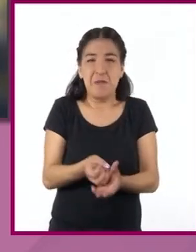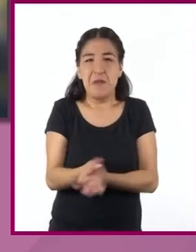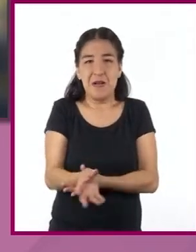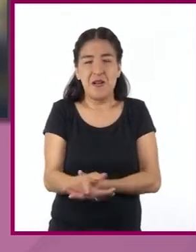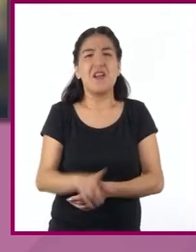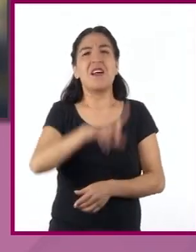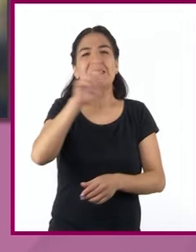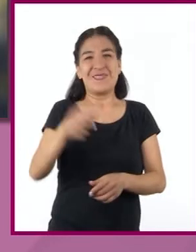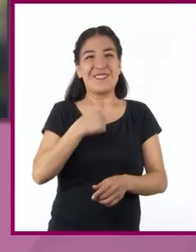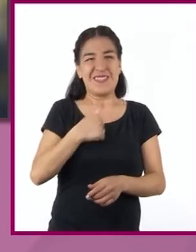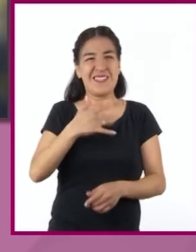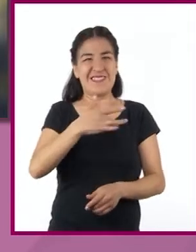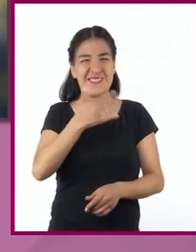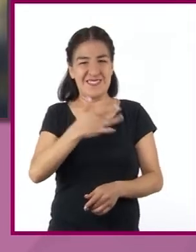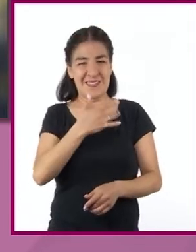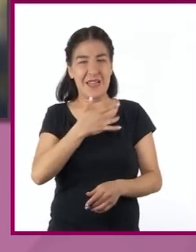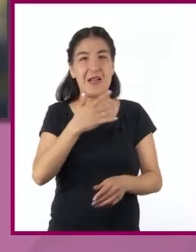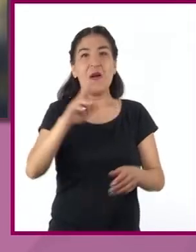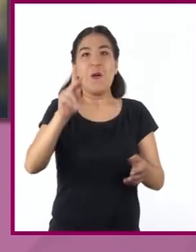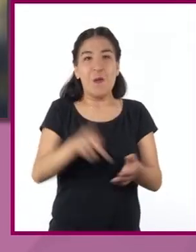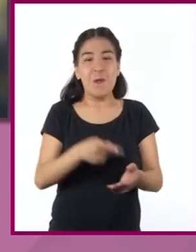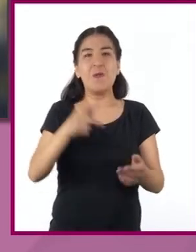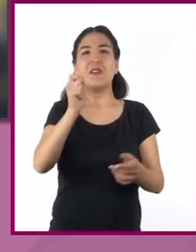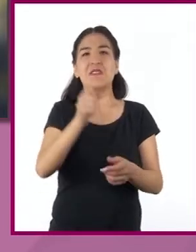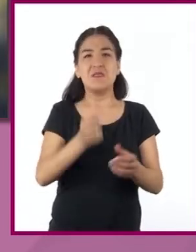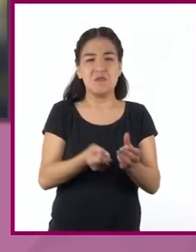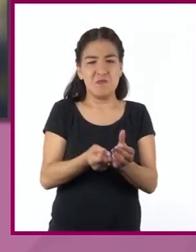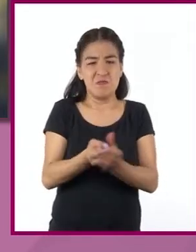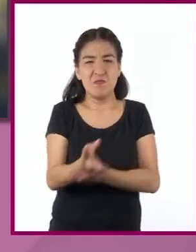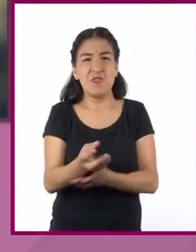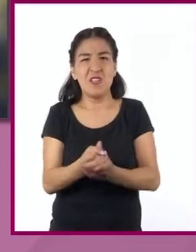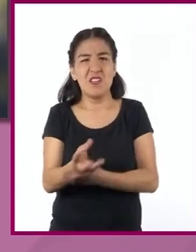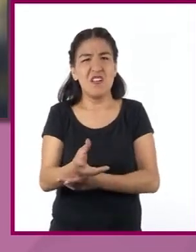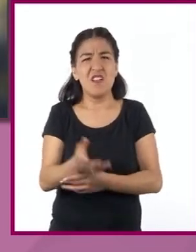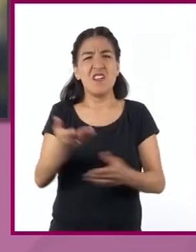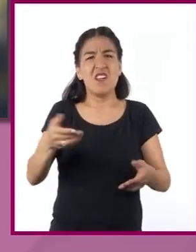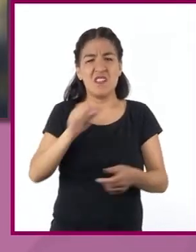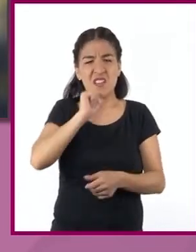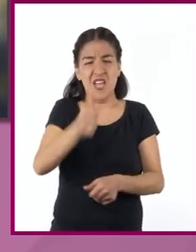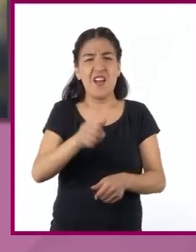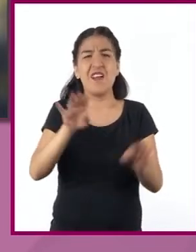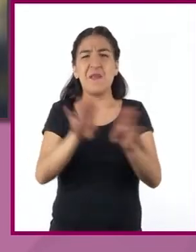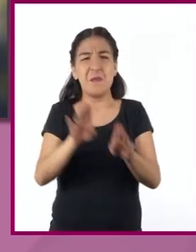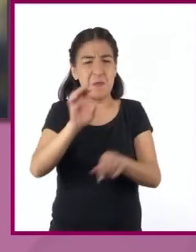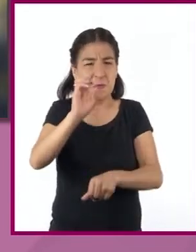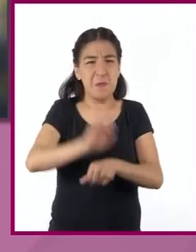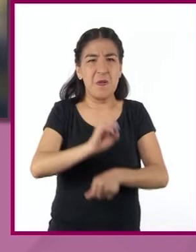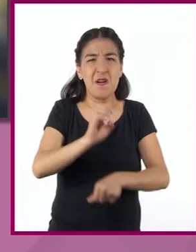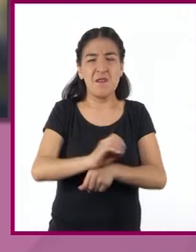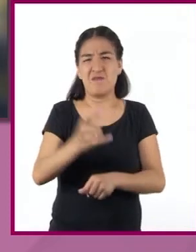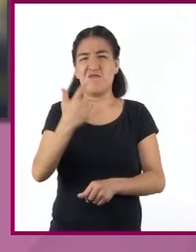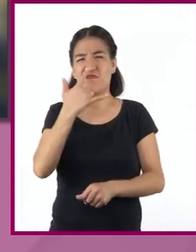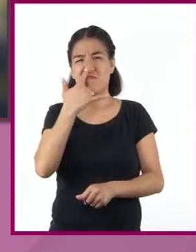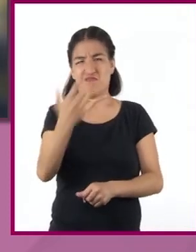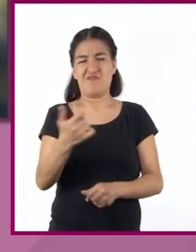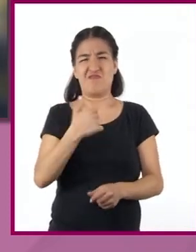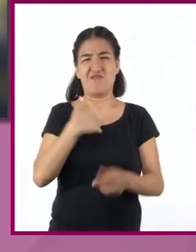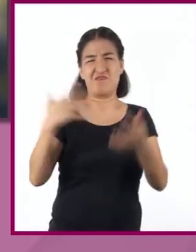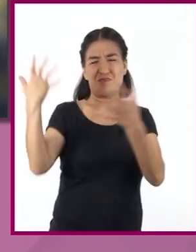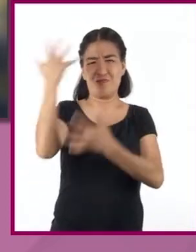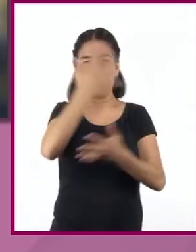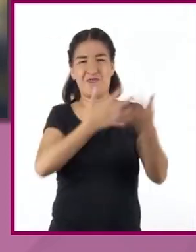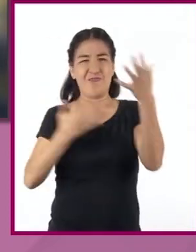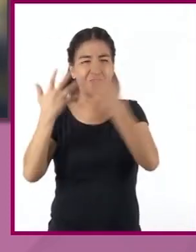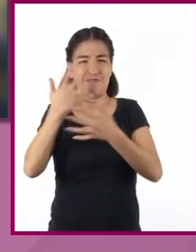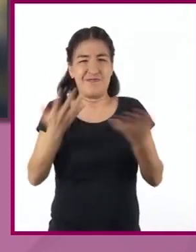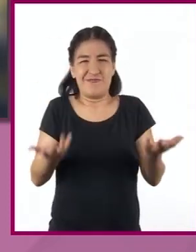fértil y vi que empecé a arrojar espermatozoides en lugar de óvulos. Estoy muy